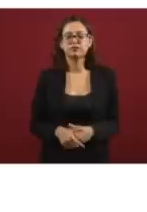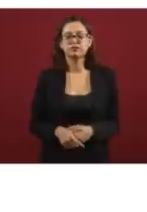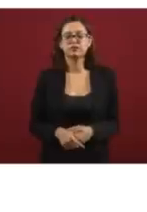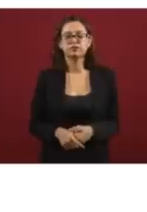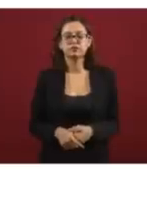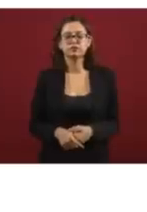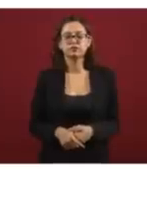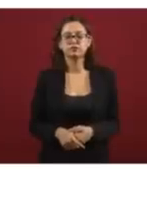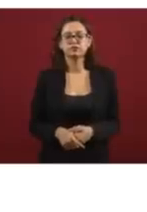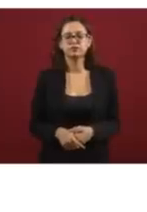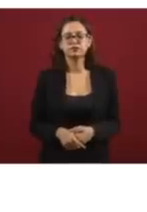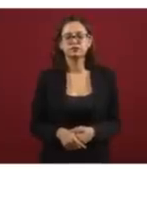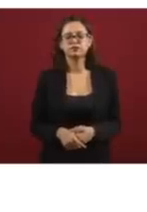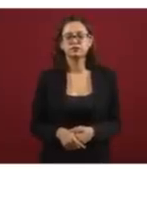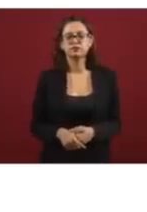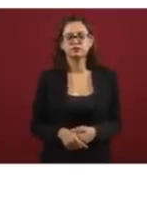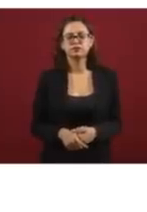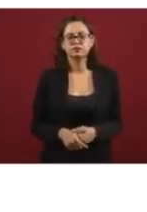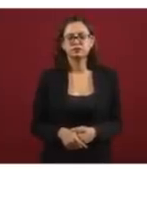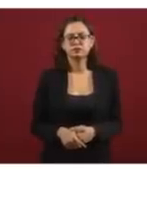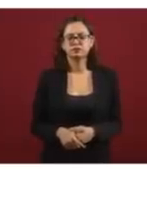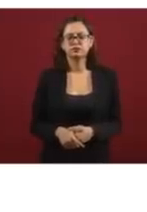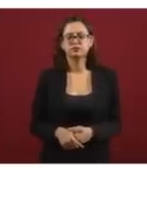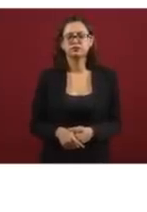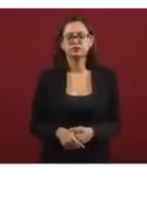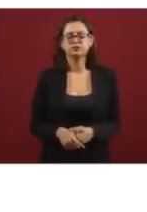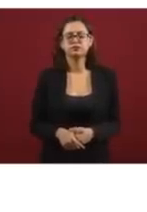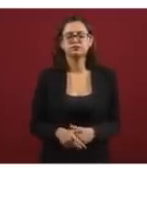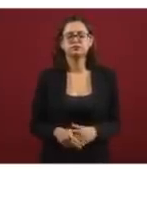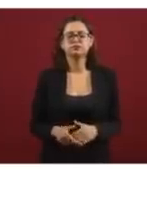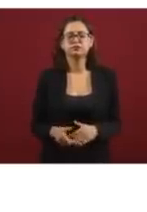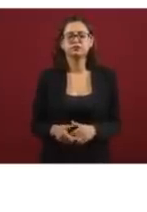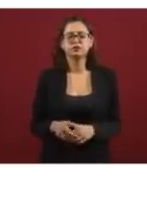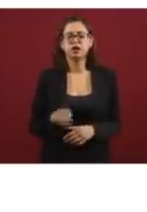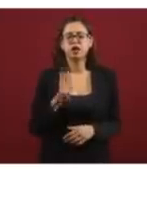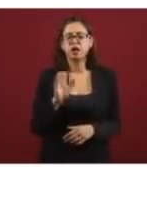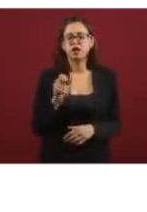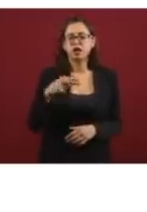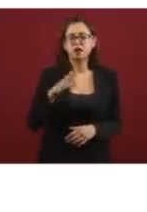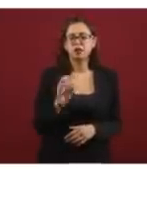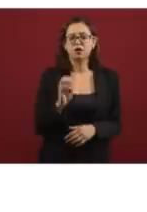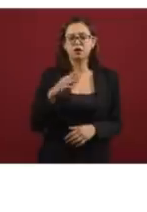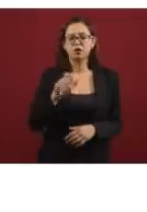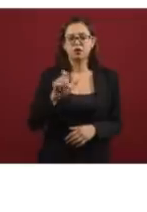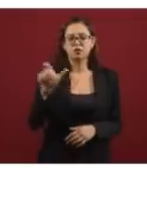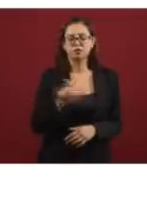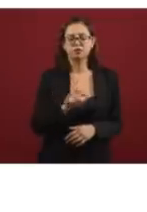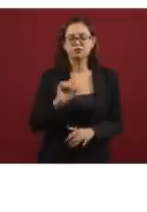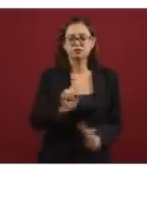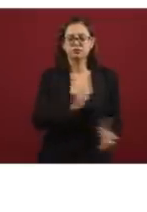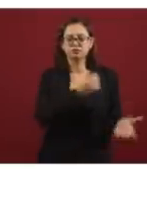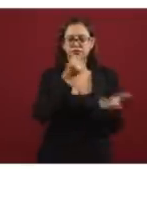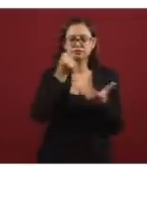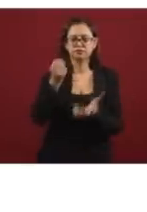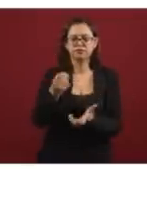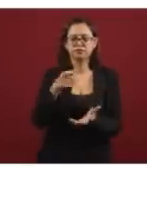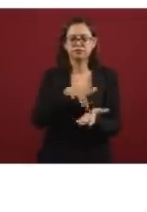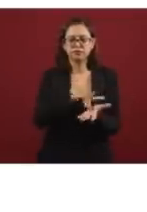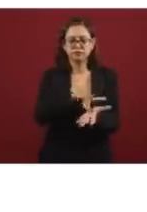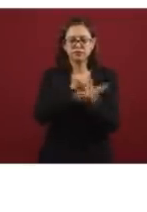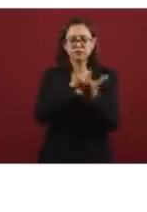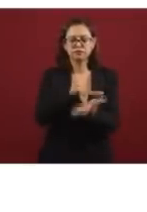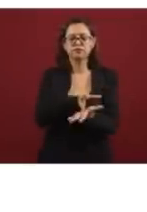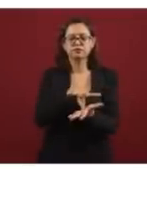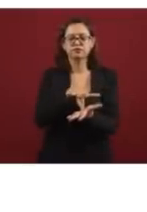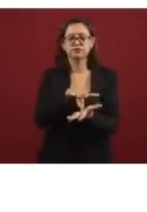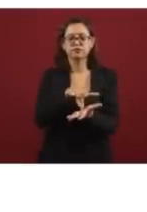el financiamiento está siendo otorgado en una parte por bancomext lo cual reitera el apoyo que contamos de